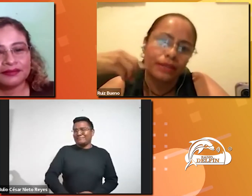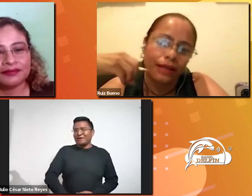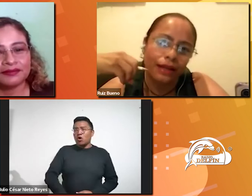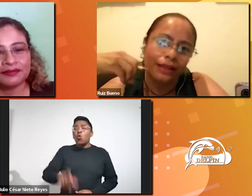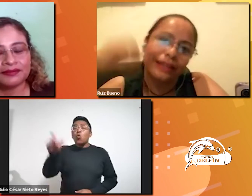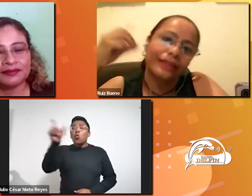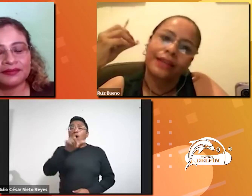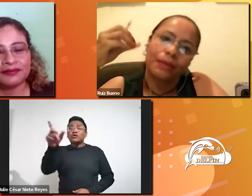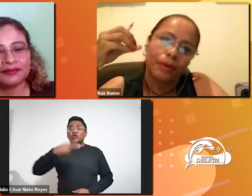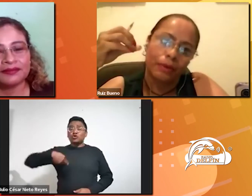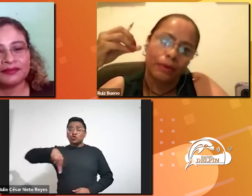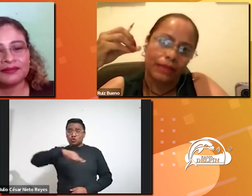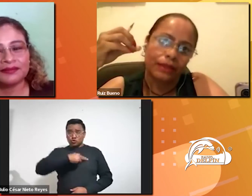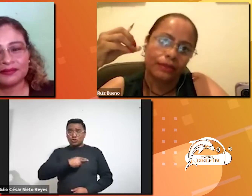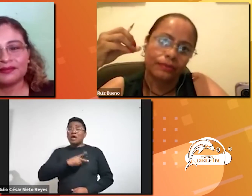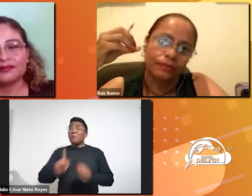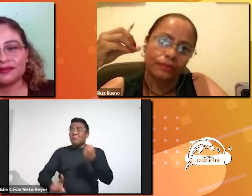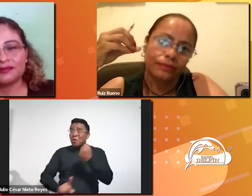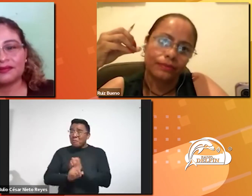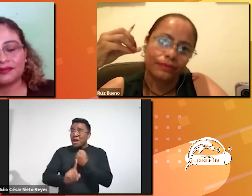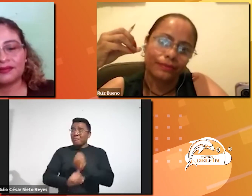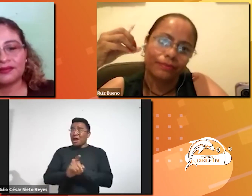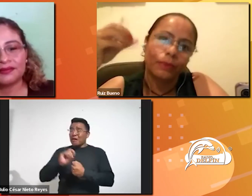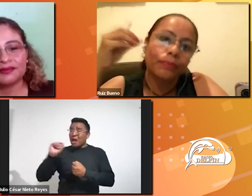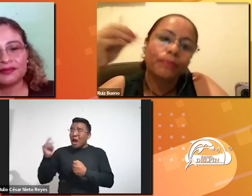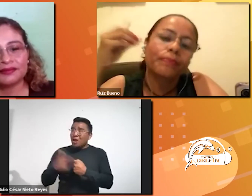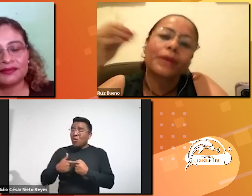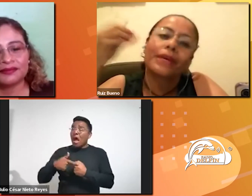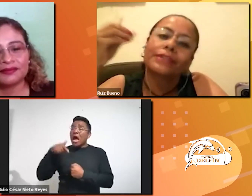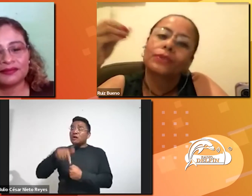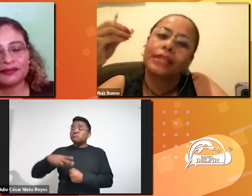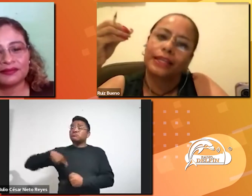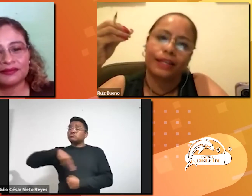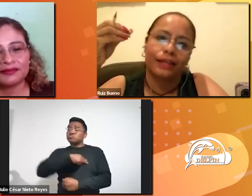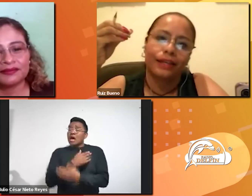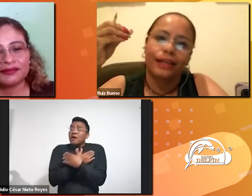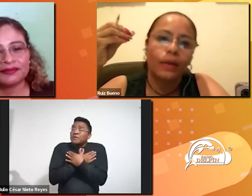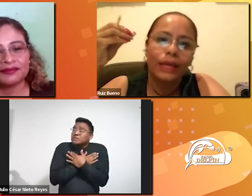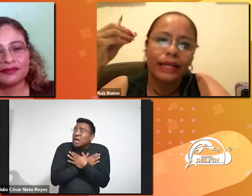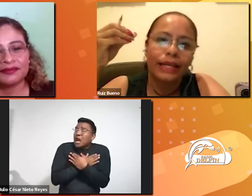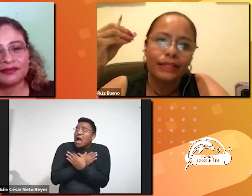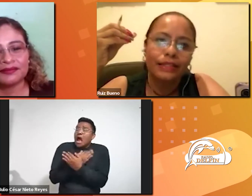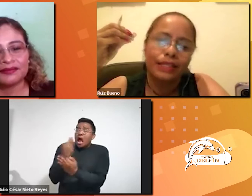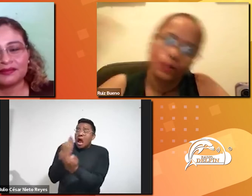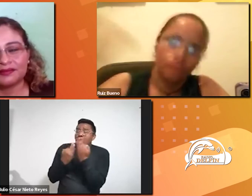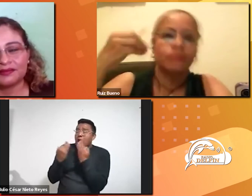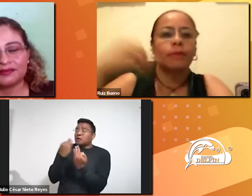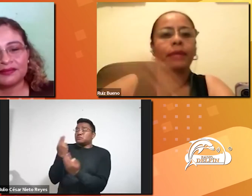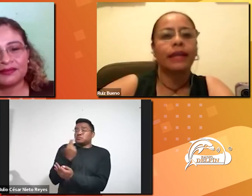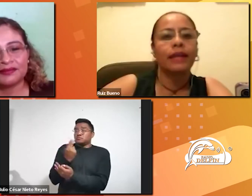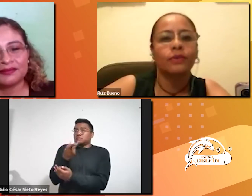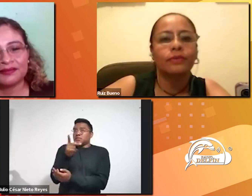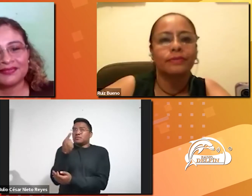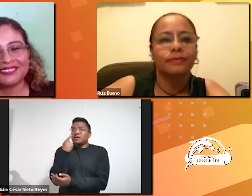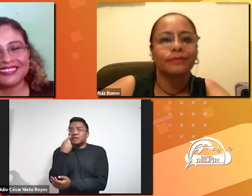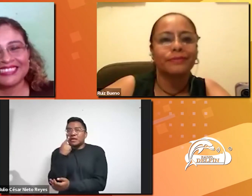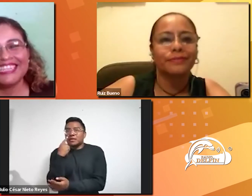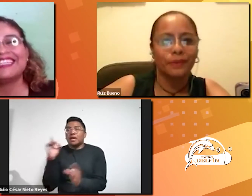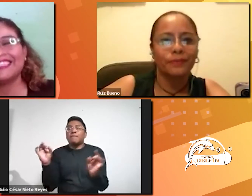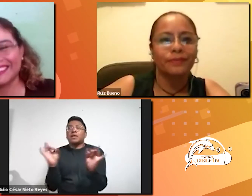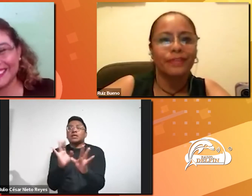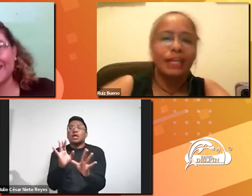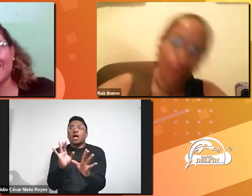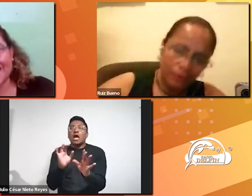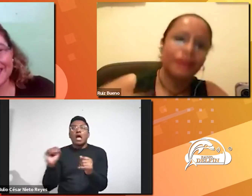que abrazar y tratar amablemente. ¿Pero qué sucede ya? Caigo en crisis y yo misma me regaño,